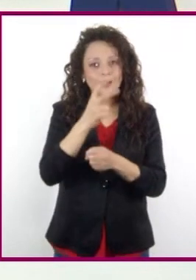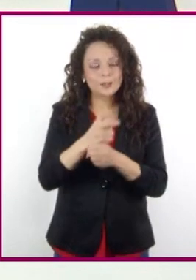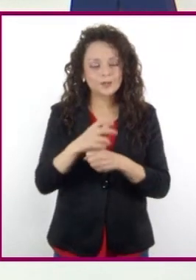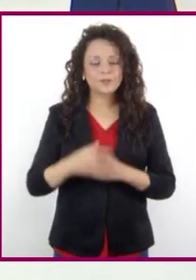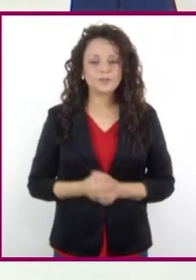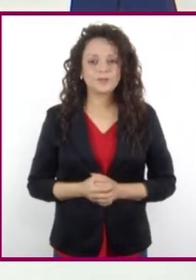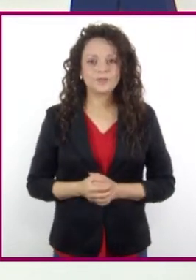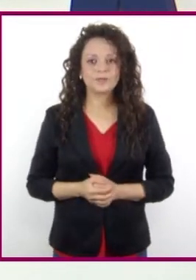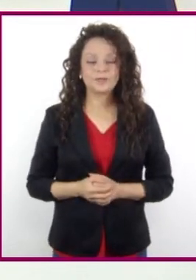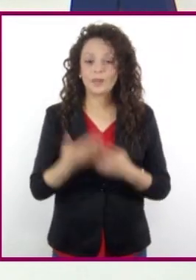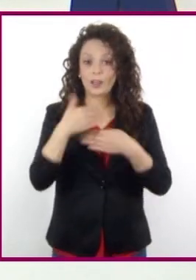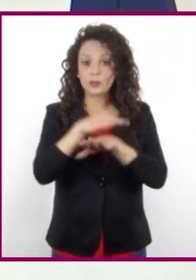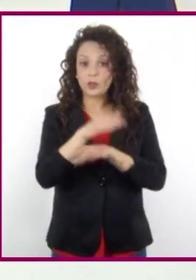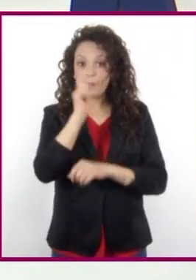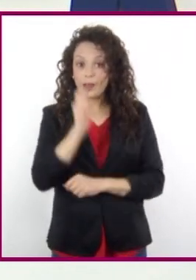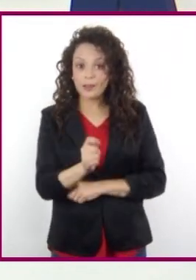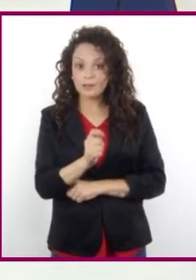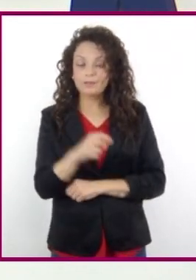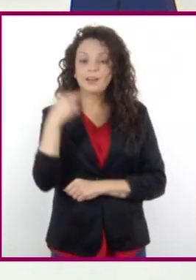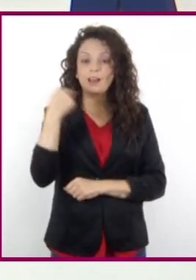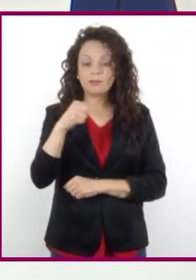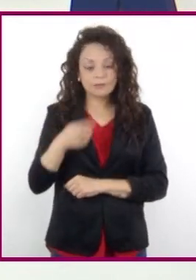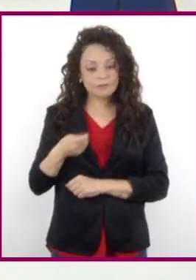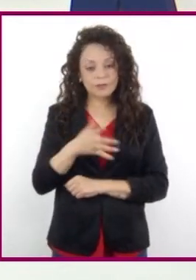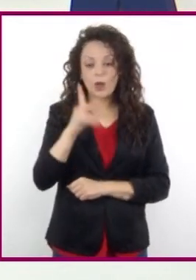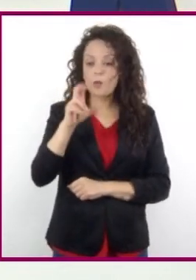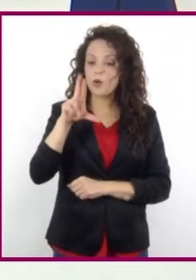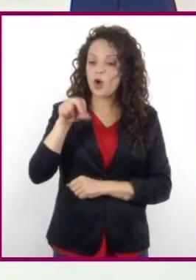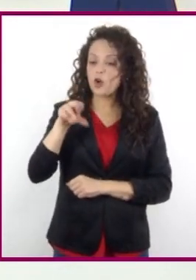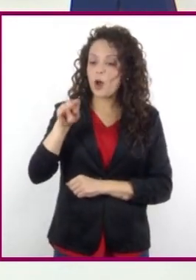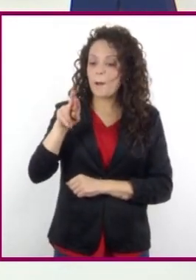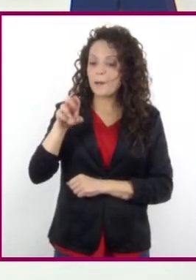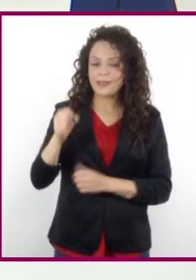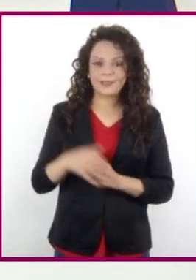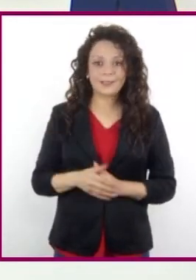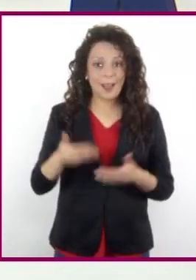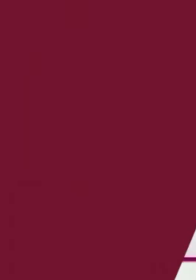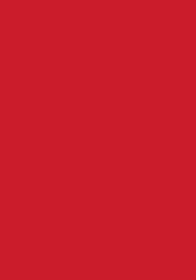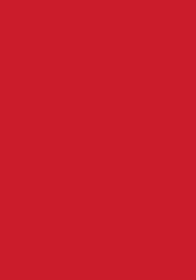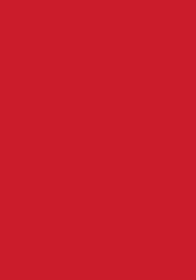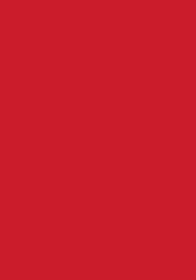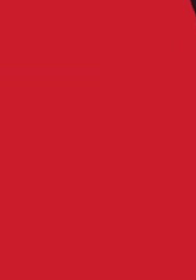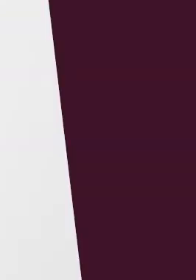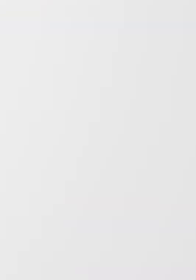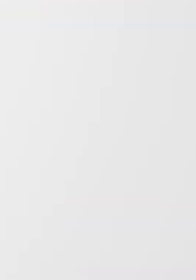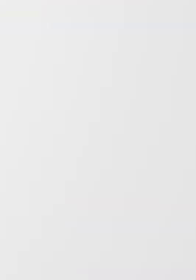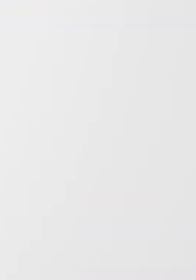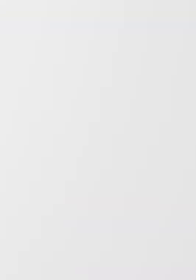compartido sobre nombrar con pronombres. Hemos aprendido algo nuevo juntos.